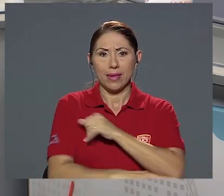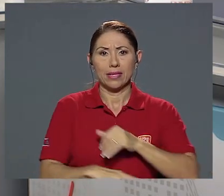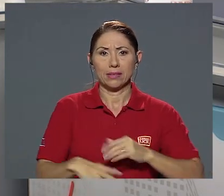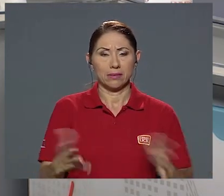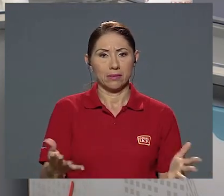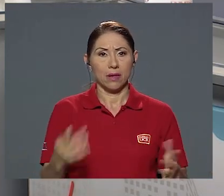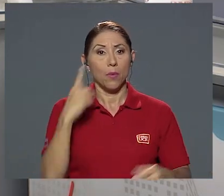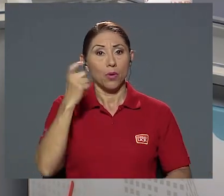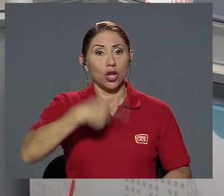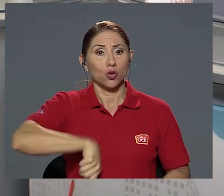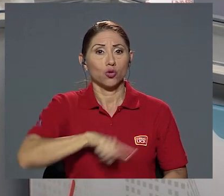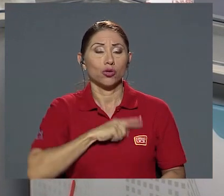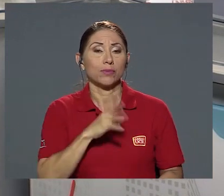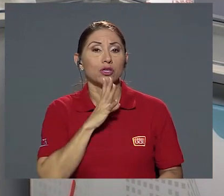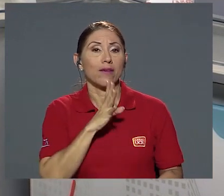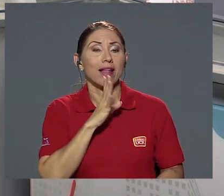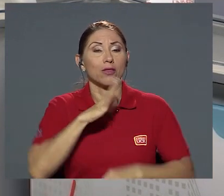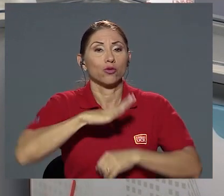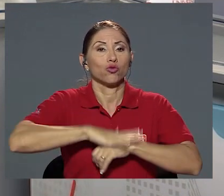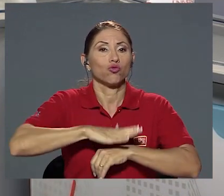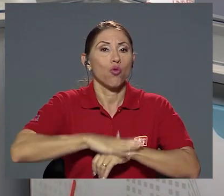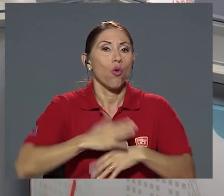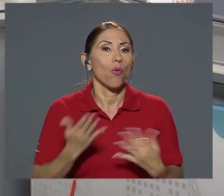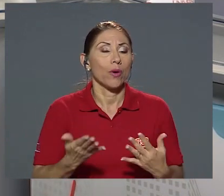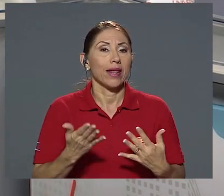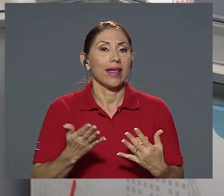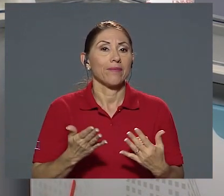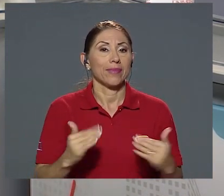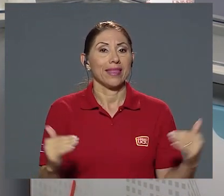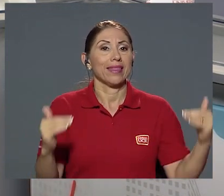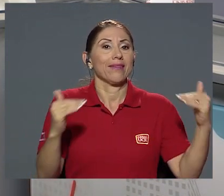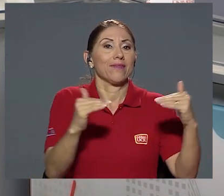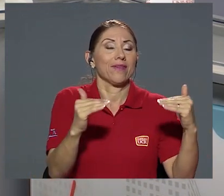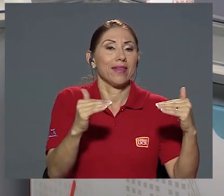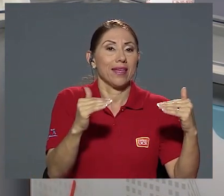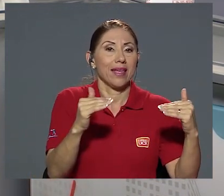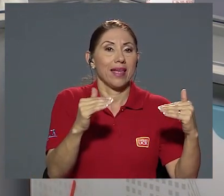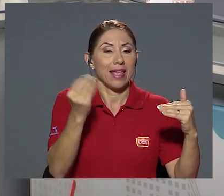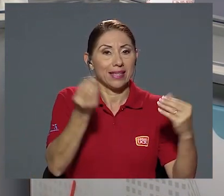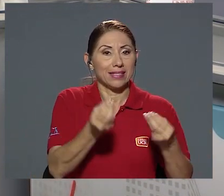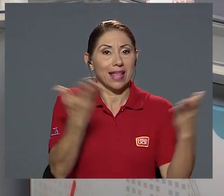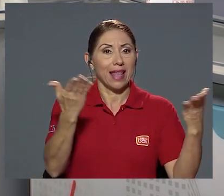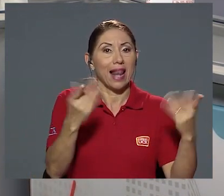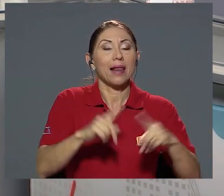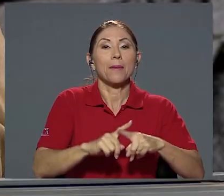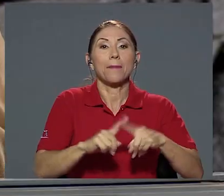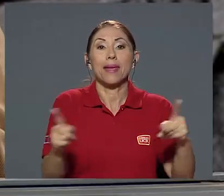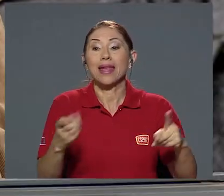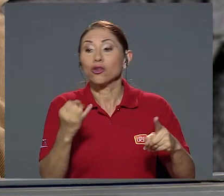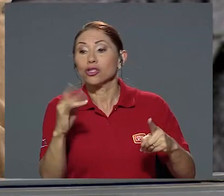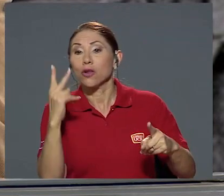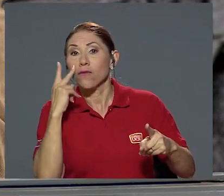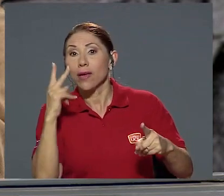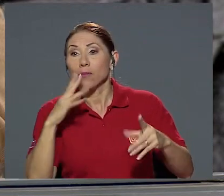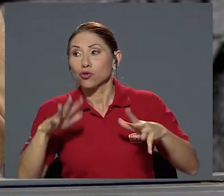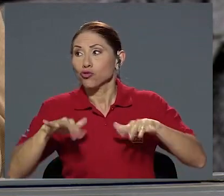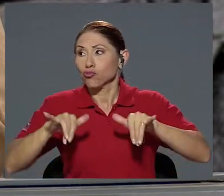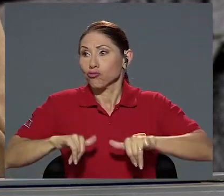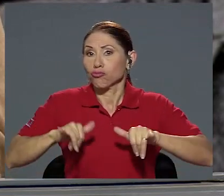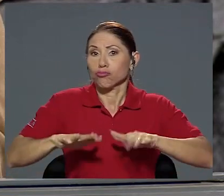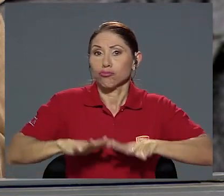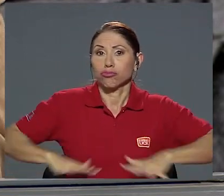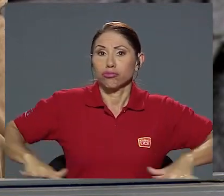de lo local, porque hemos estado hablando de la dimensión estatal, pero en las dinámicas locales es donde